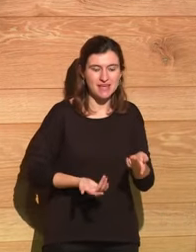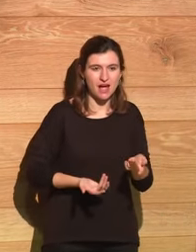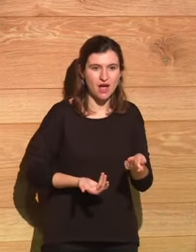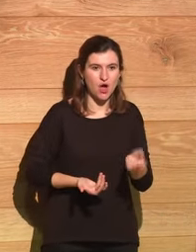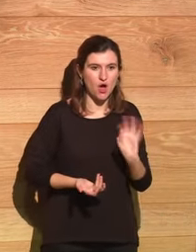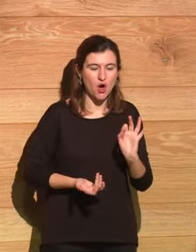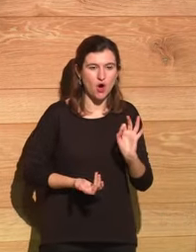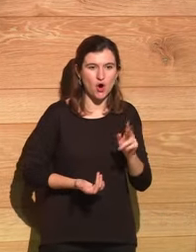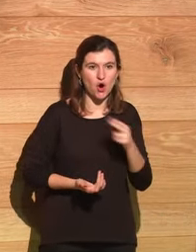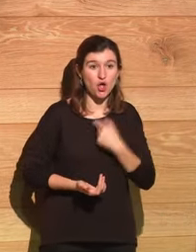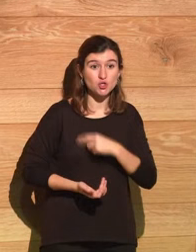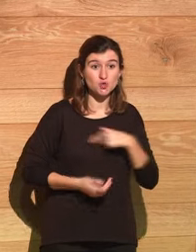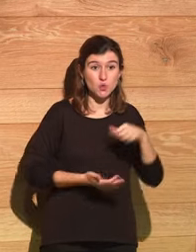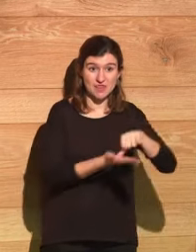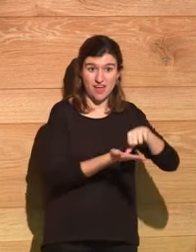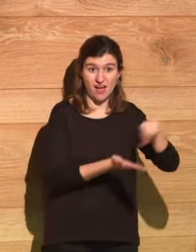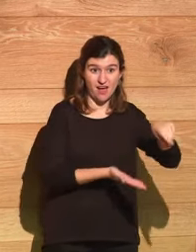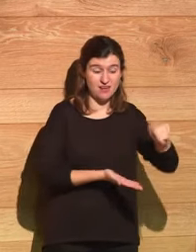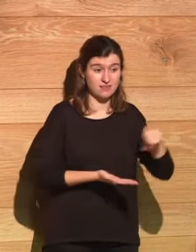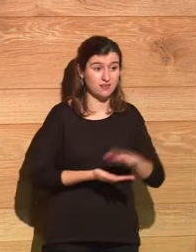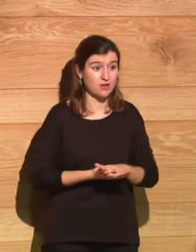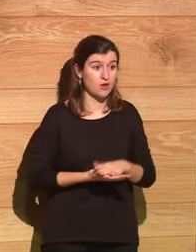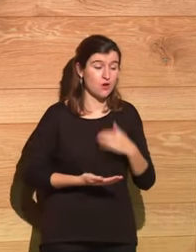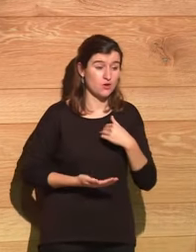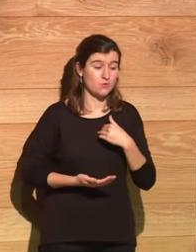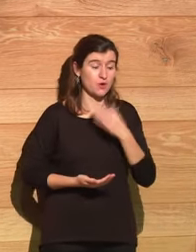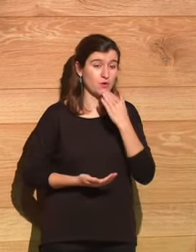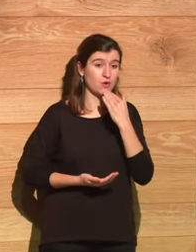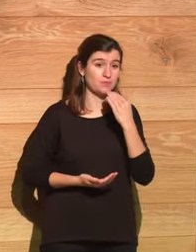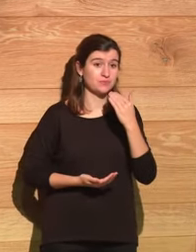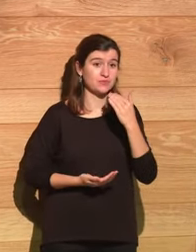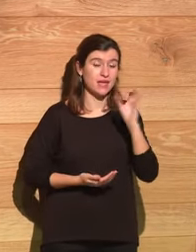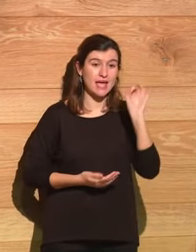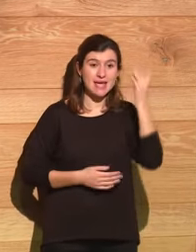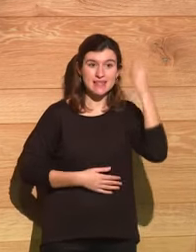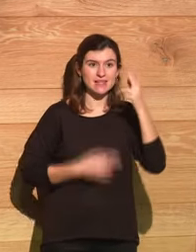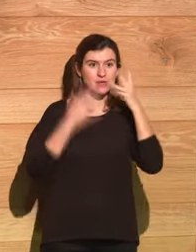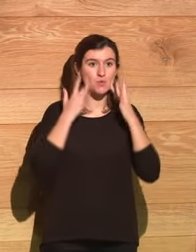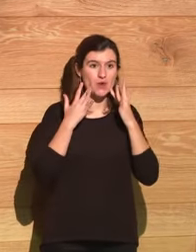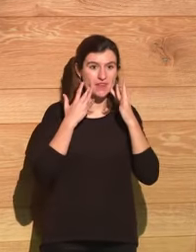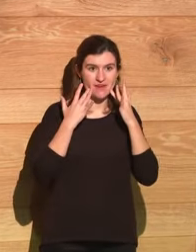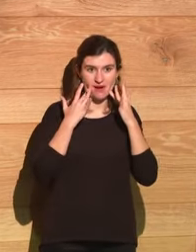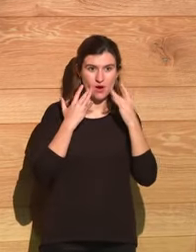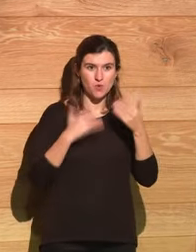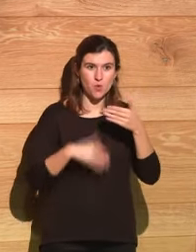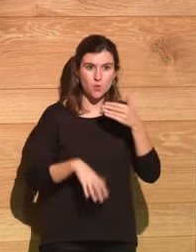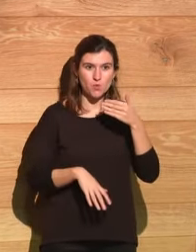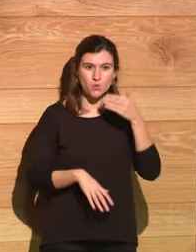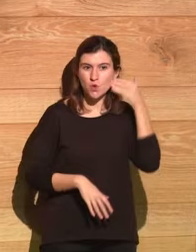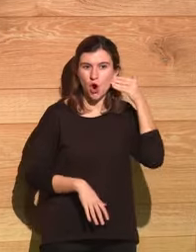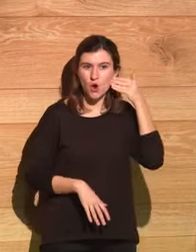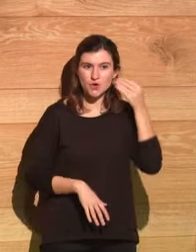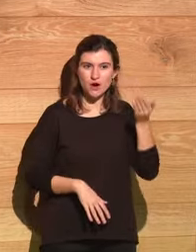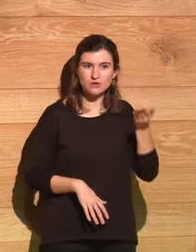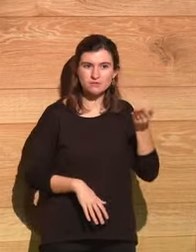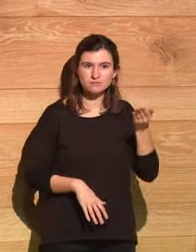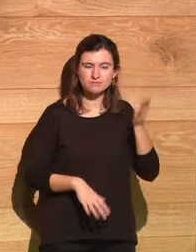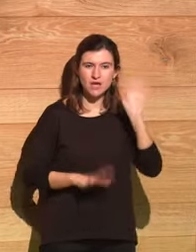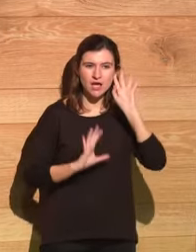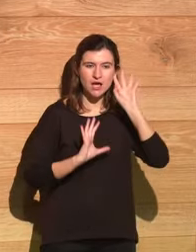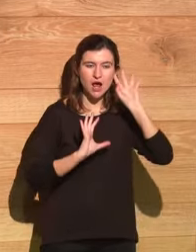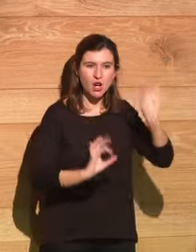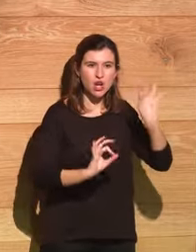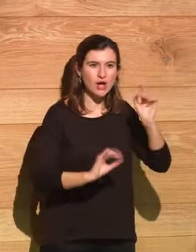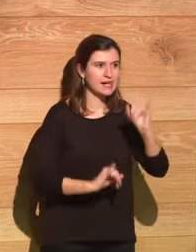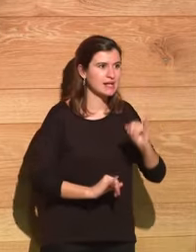sitio que está lleno de ideales de pureza, básicamente, de un honor que solamente tiene sentido en lo